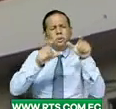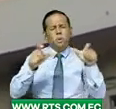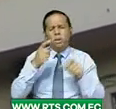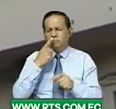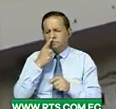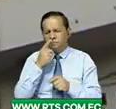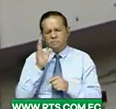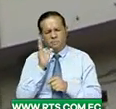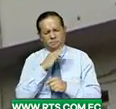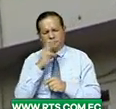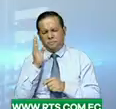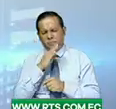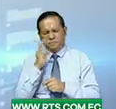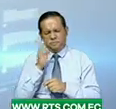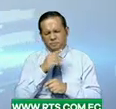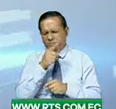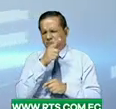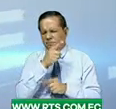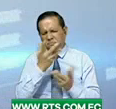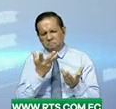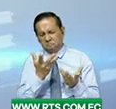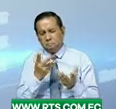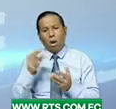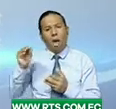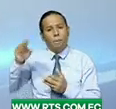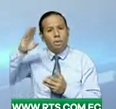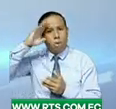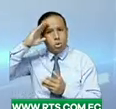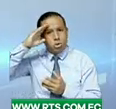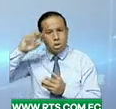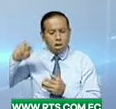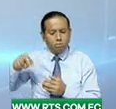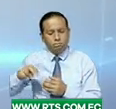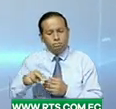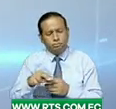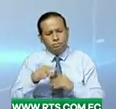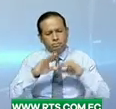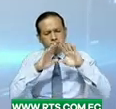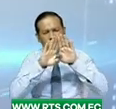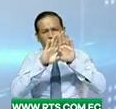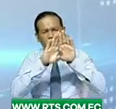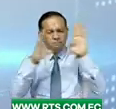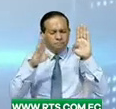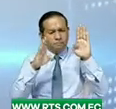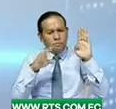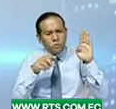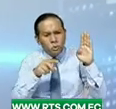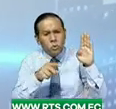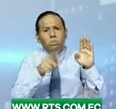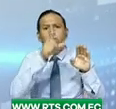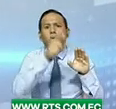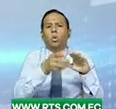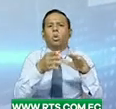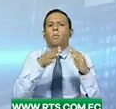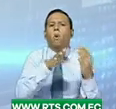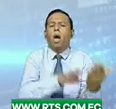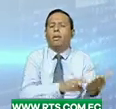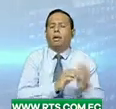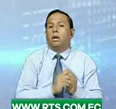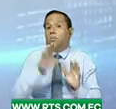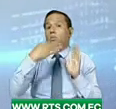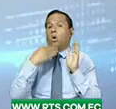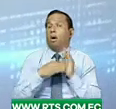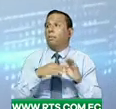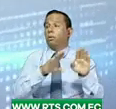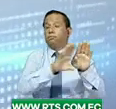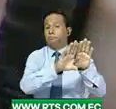llegó la policía, pudieron constatar que en ese sitio había un cadáver ya en estado de descomposición. Salía mal olor.